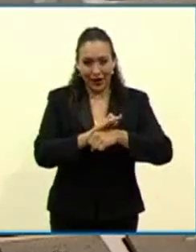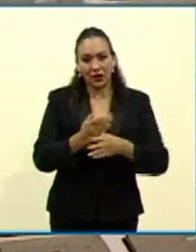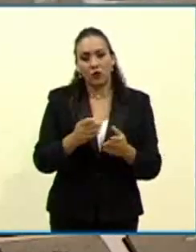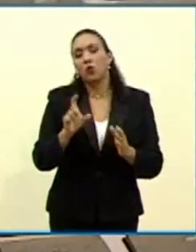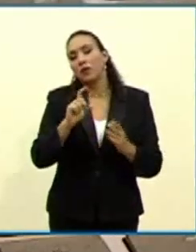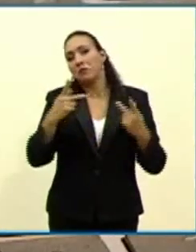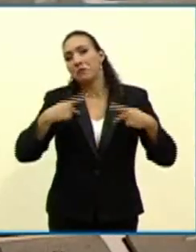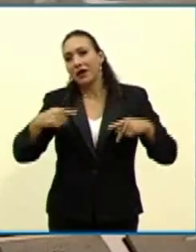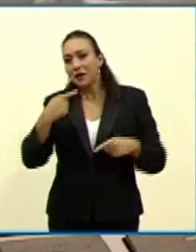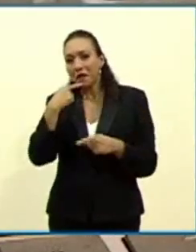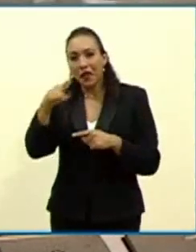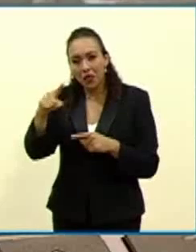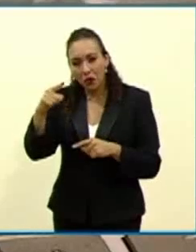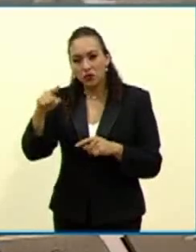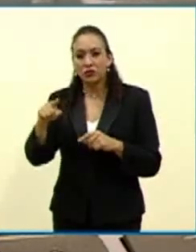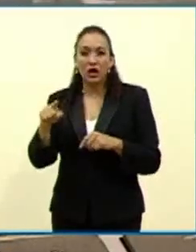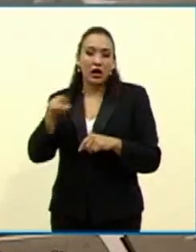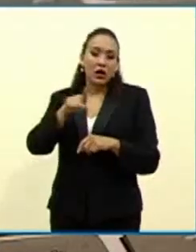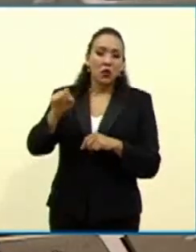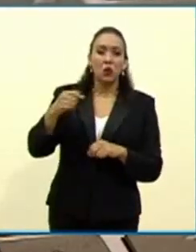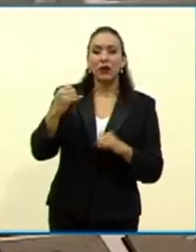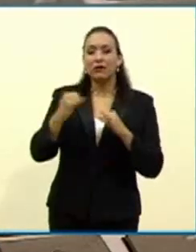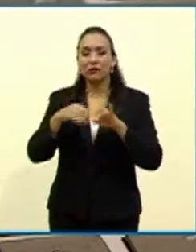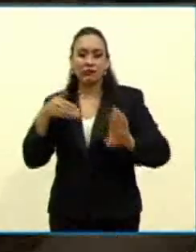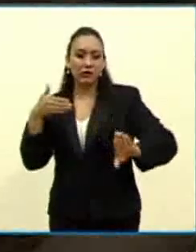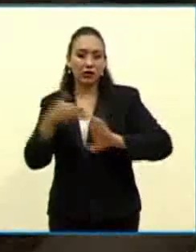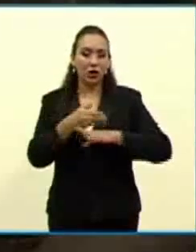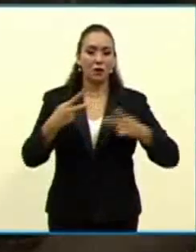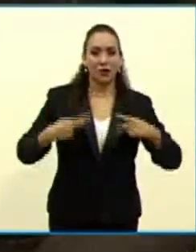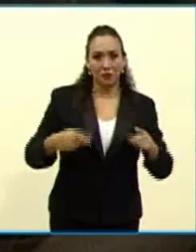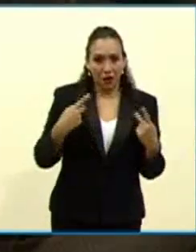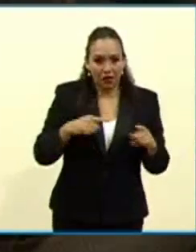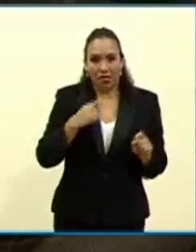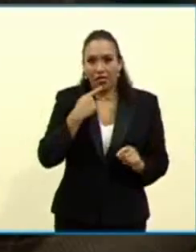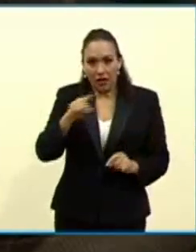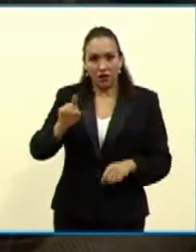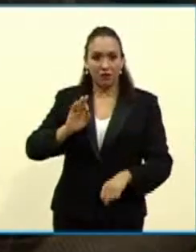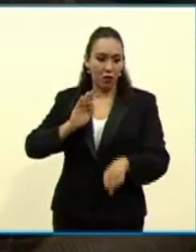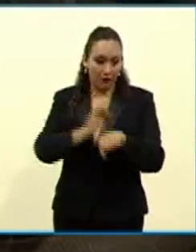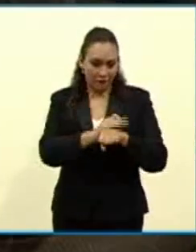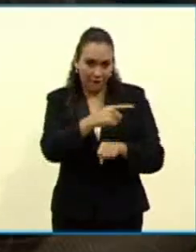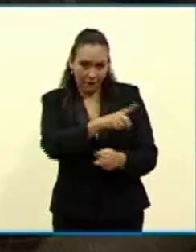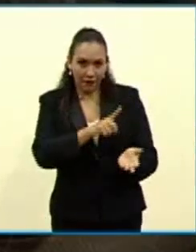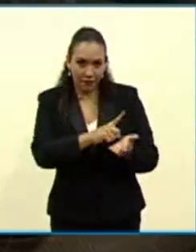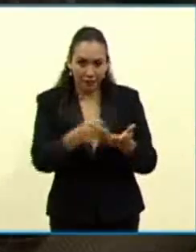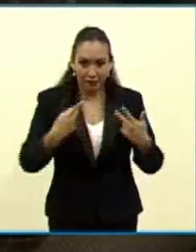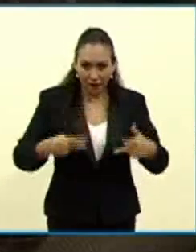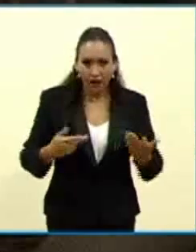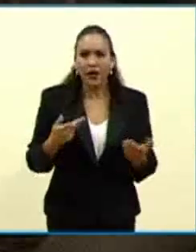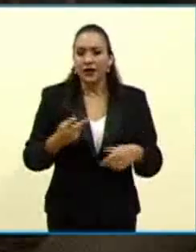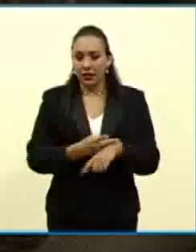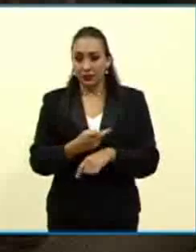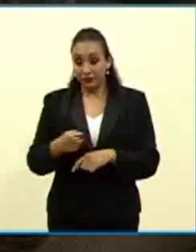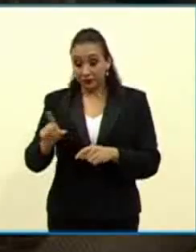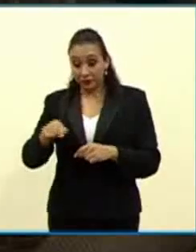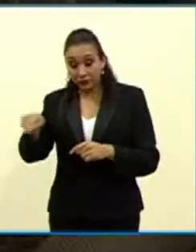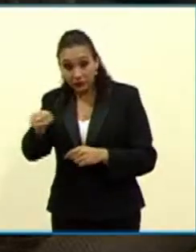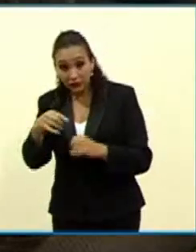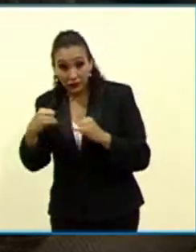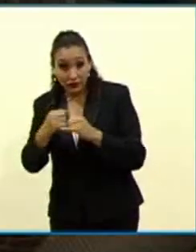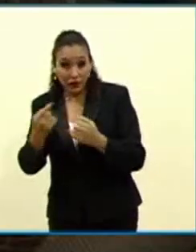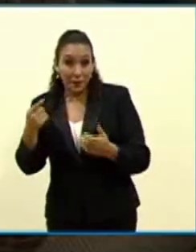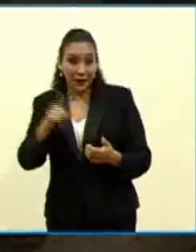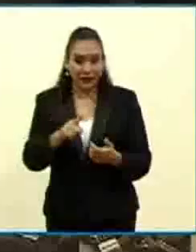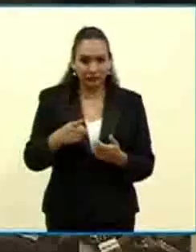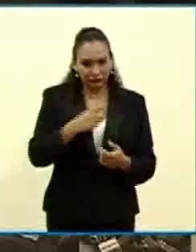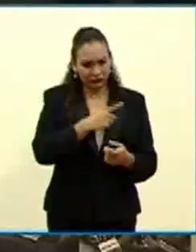la inconstitucionalidad de normas generales, en ningún caso las suspensiones que se dicten fijarán efectos